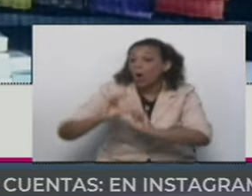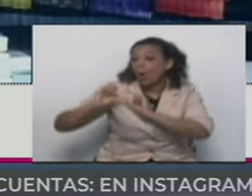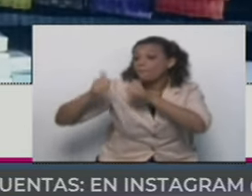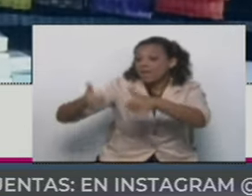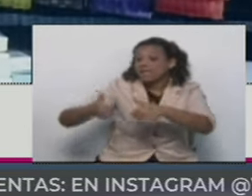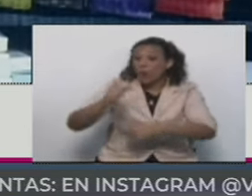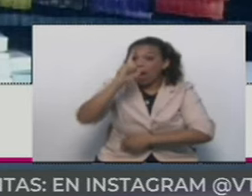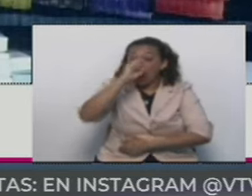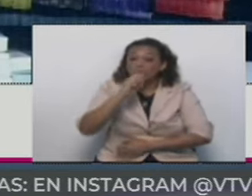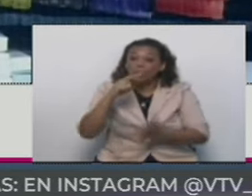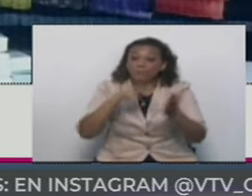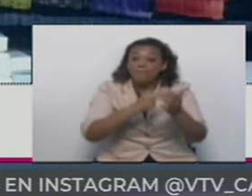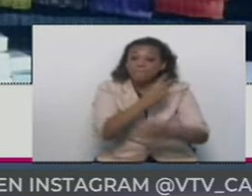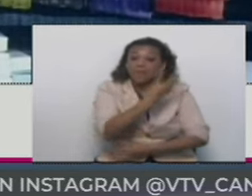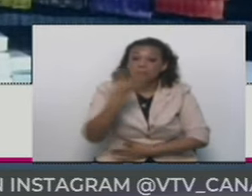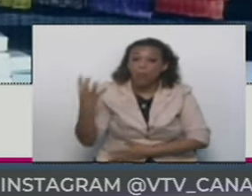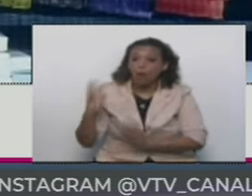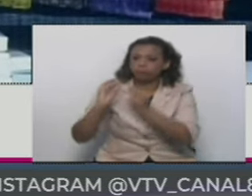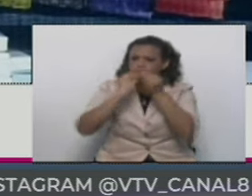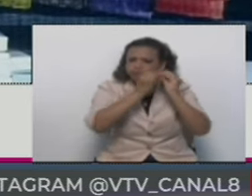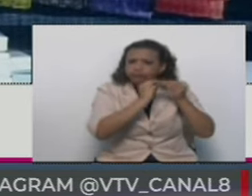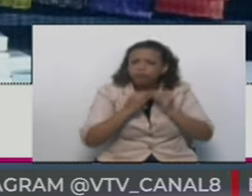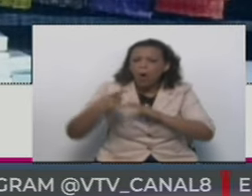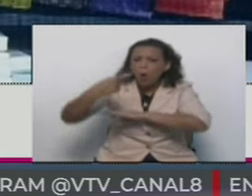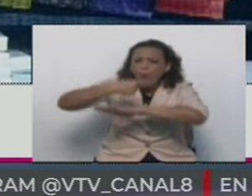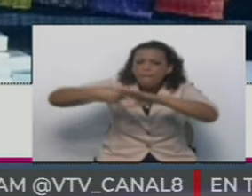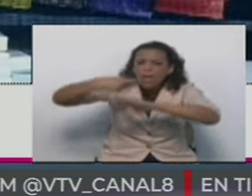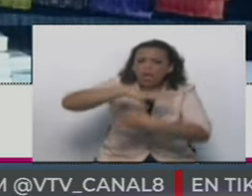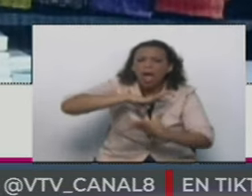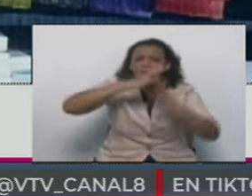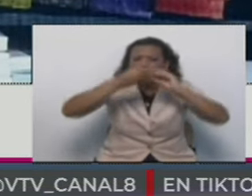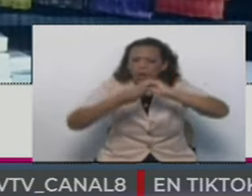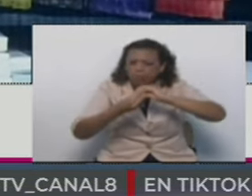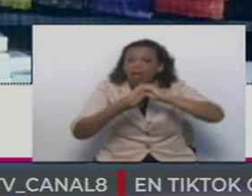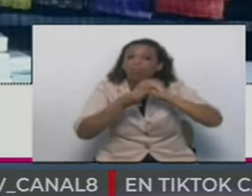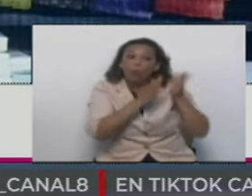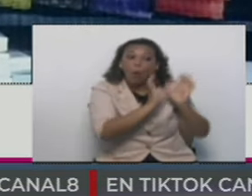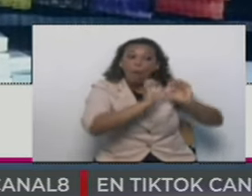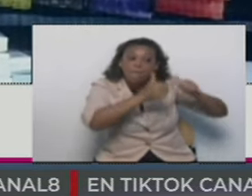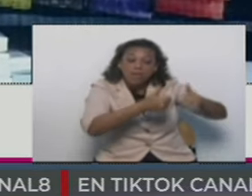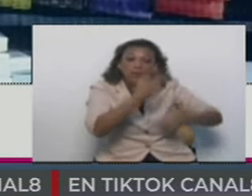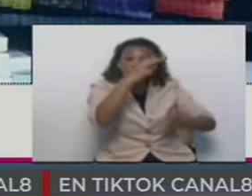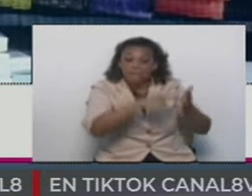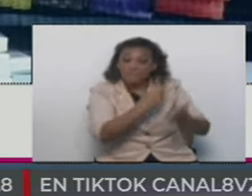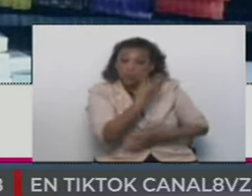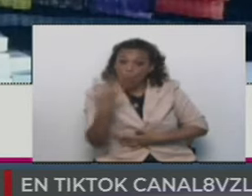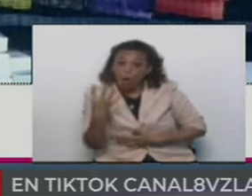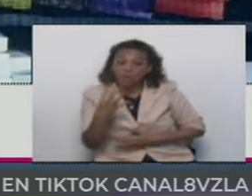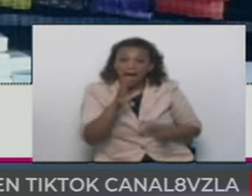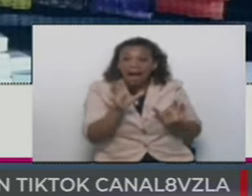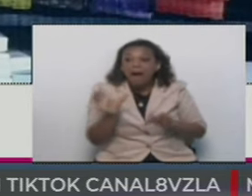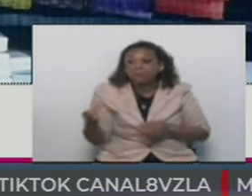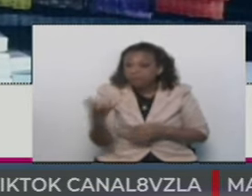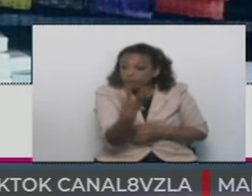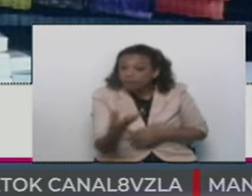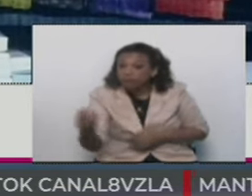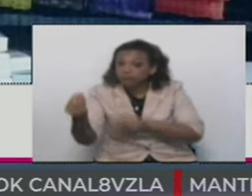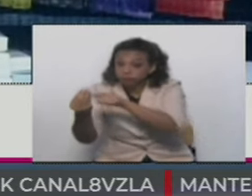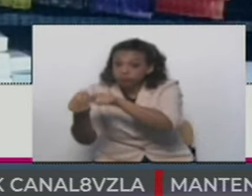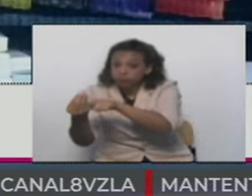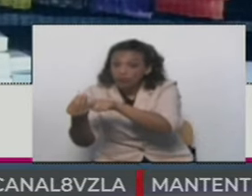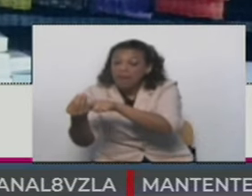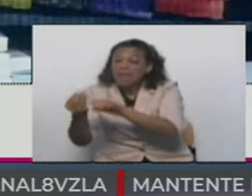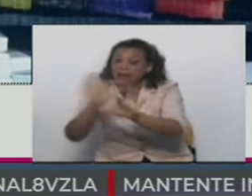año para preparar el plan de gobierno adaptado al 2024. De ahí salió inclusive